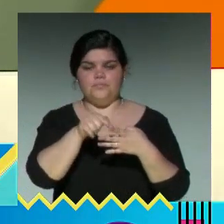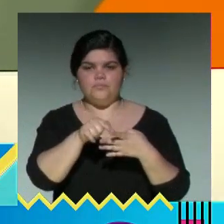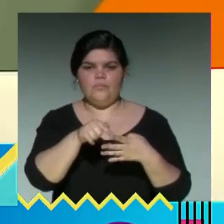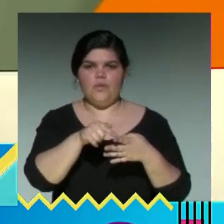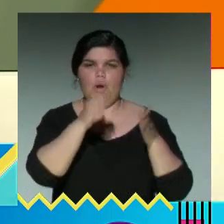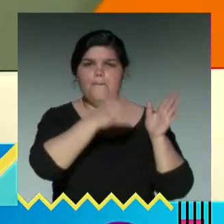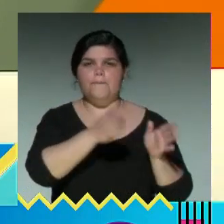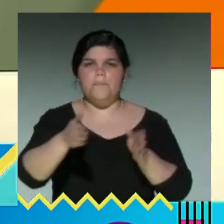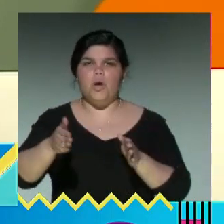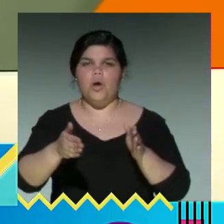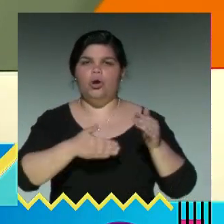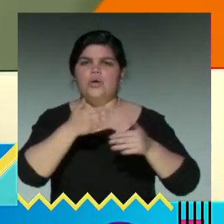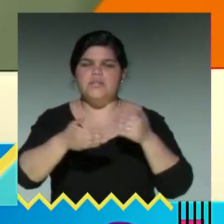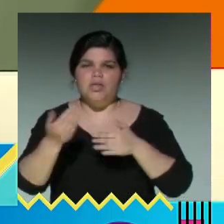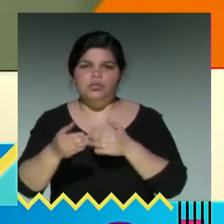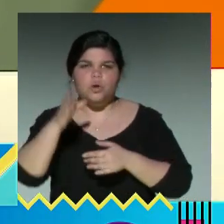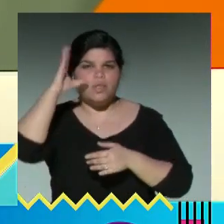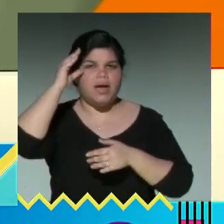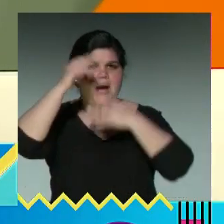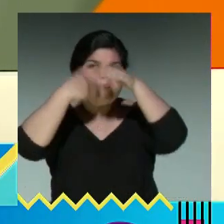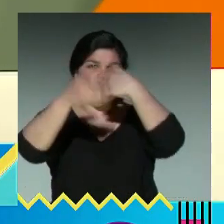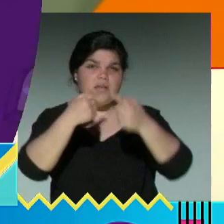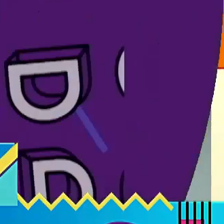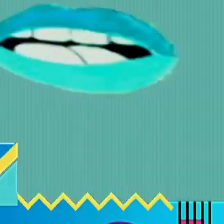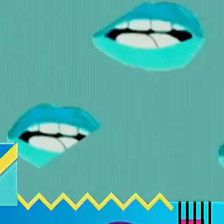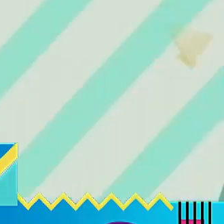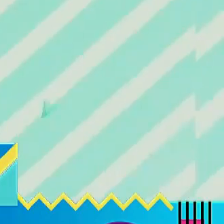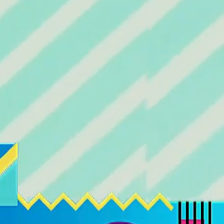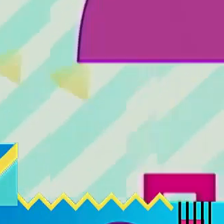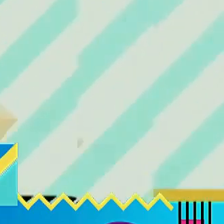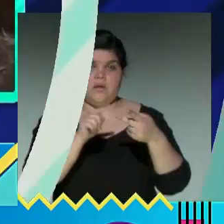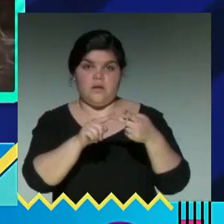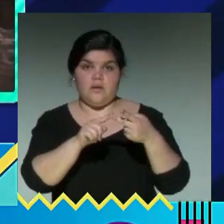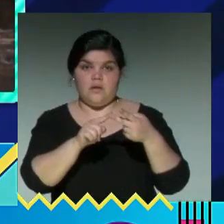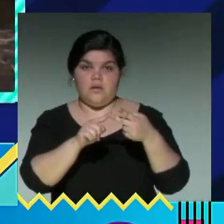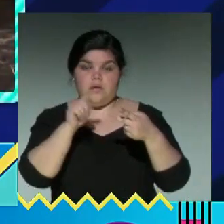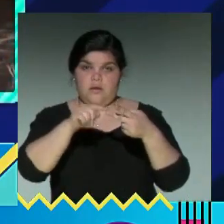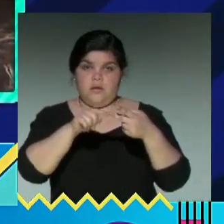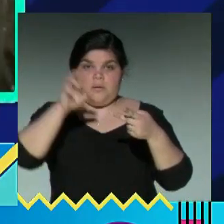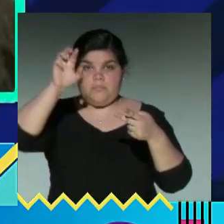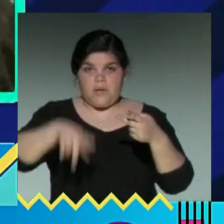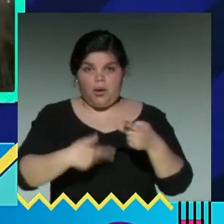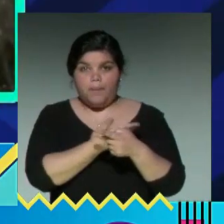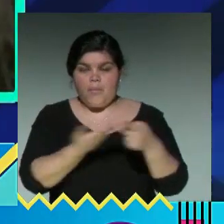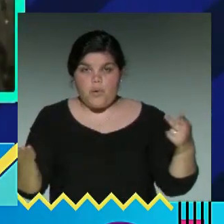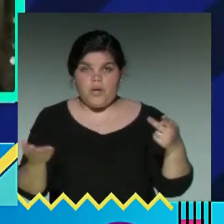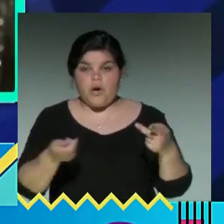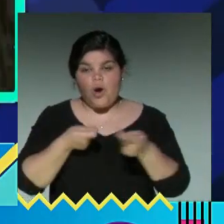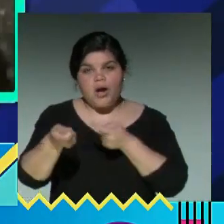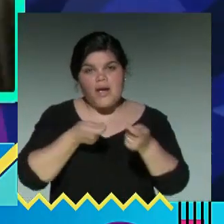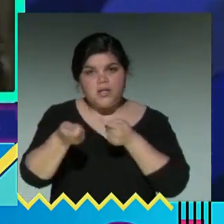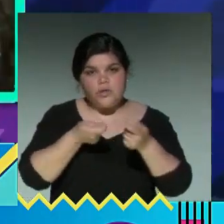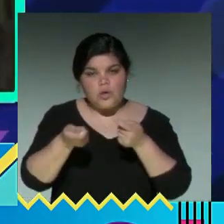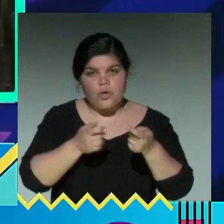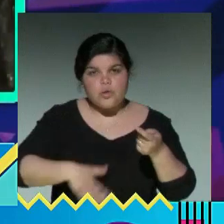cómo se han dado estos procesos de formación. Otro es el tema de políticas públicas y gestión territorial,